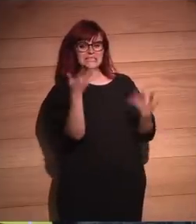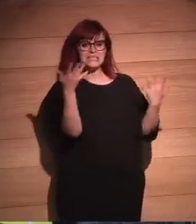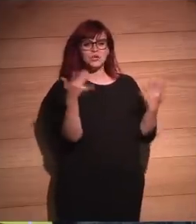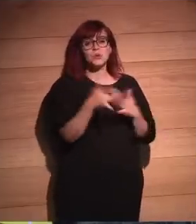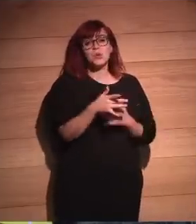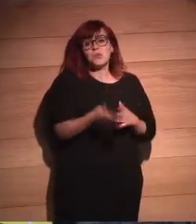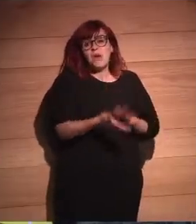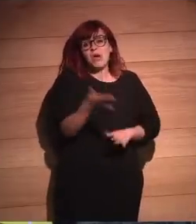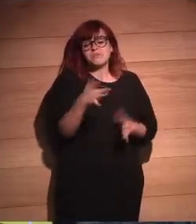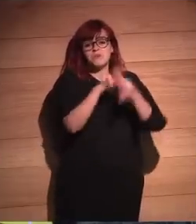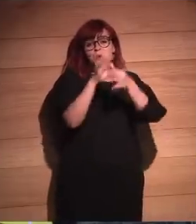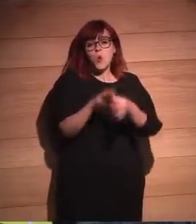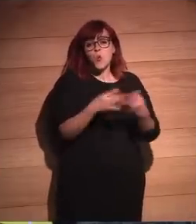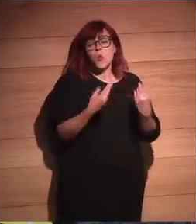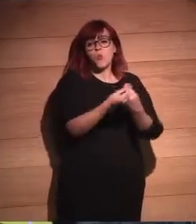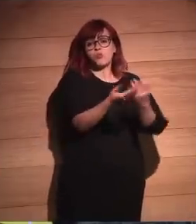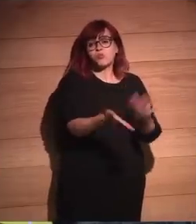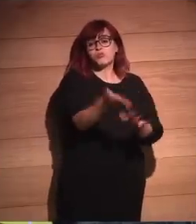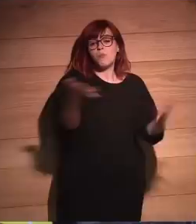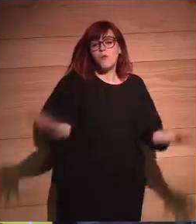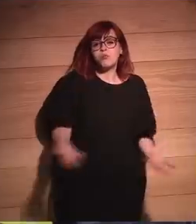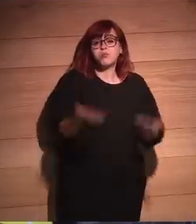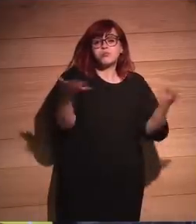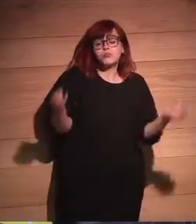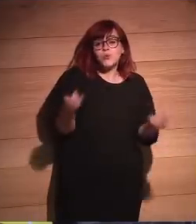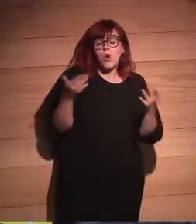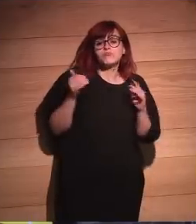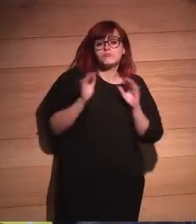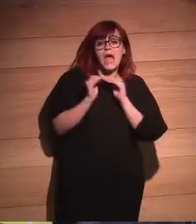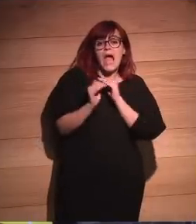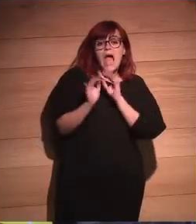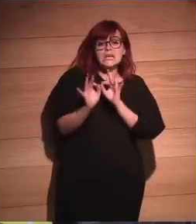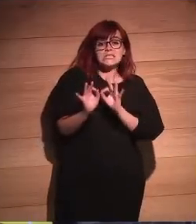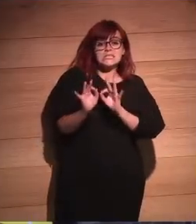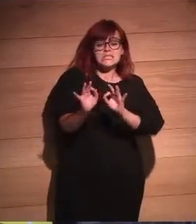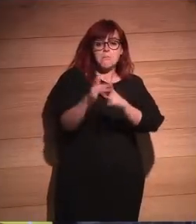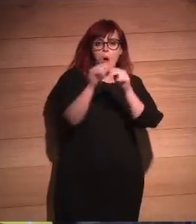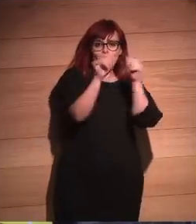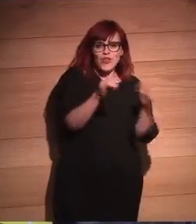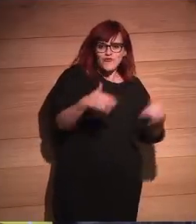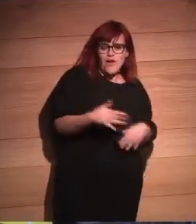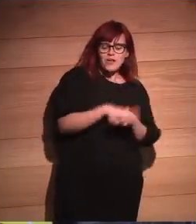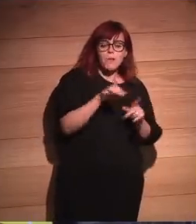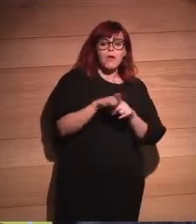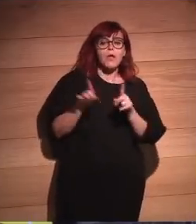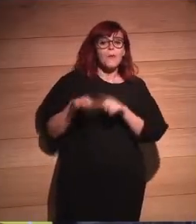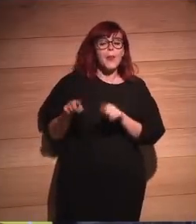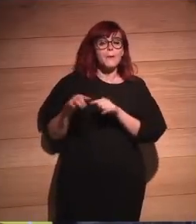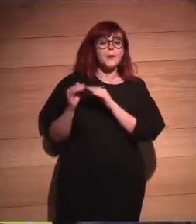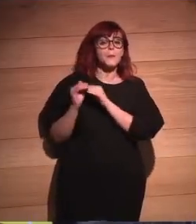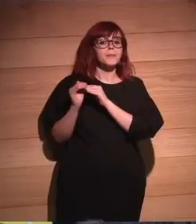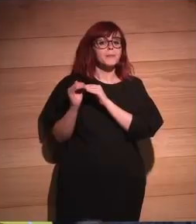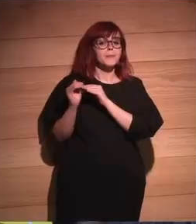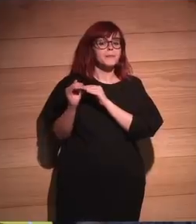ir tirando, ¿no? El muddling through, ¿no? El no, o sea, no hay modelo. O sea, hemos dejado ya de creer, entonces de lo que se trata es de